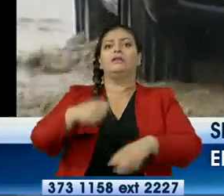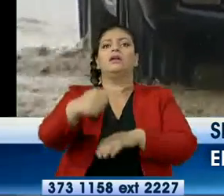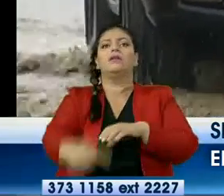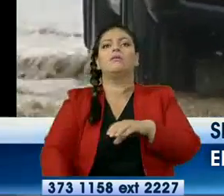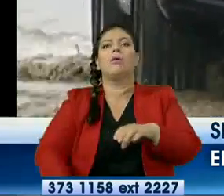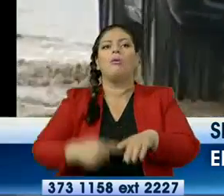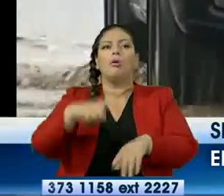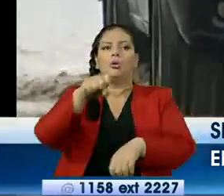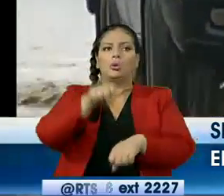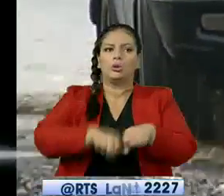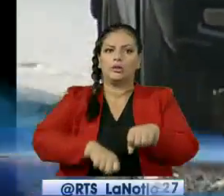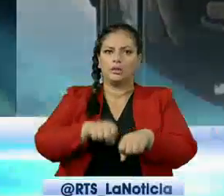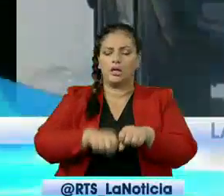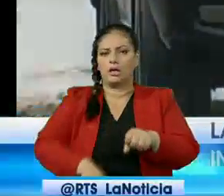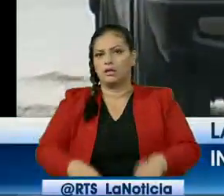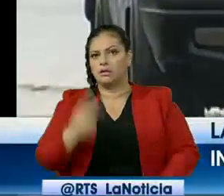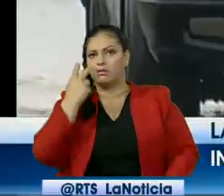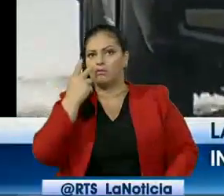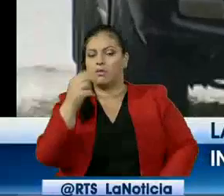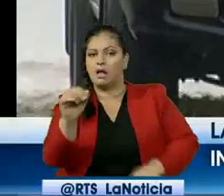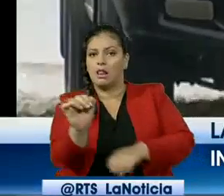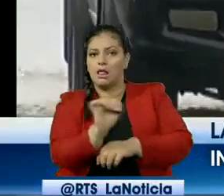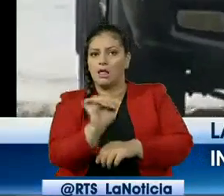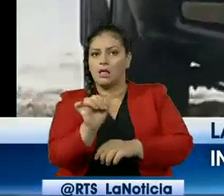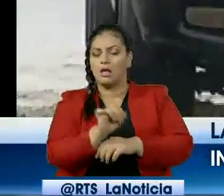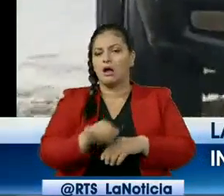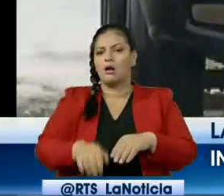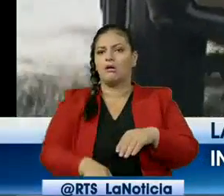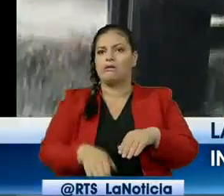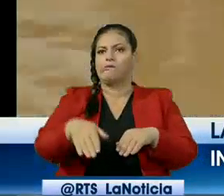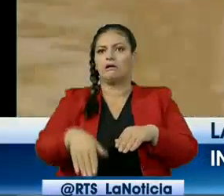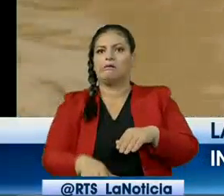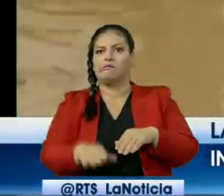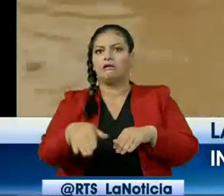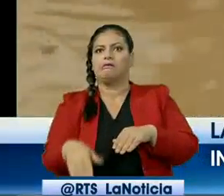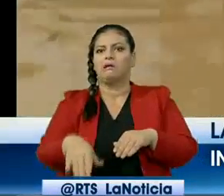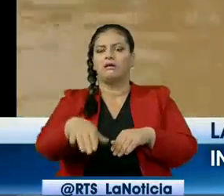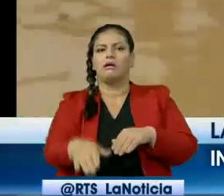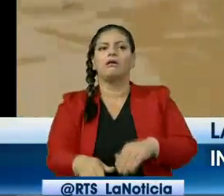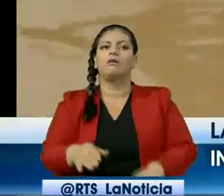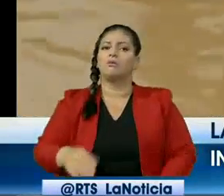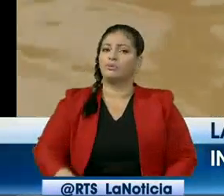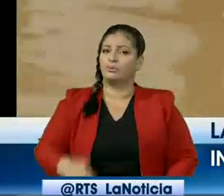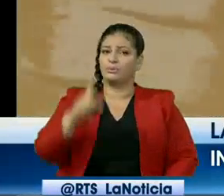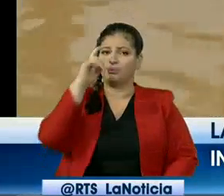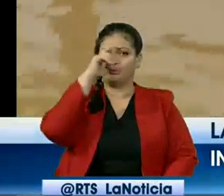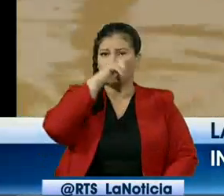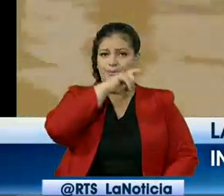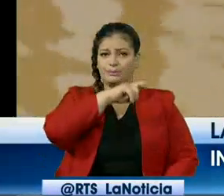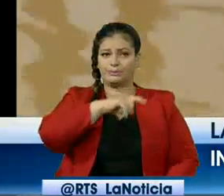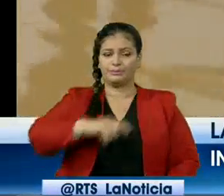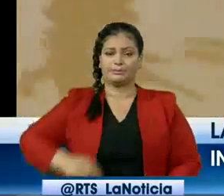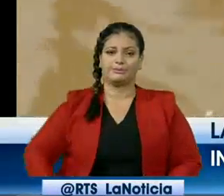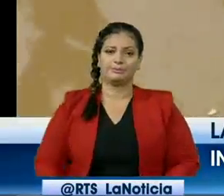se puede ver, solamente la que pasa arreglada. De aquí para allá todo sigue igual. Informó José Morales.